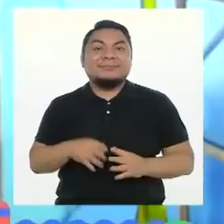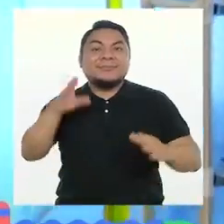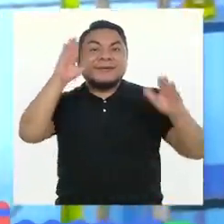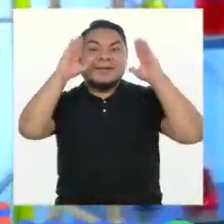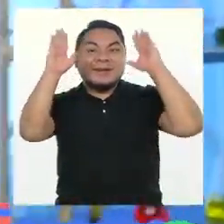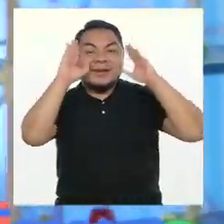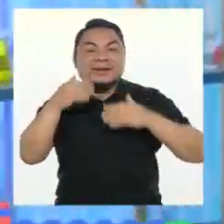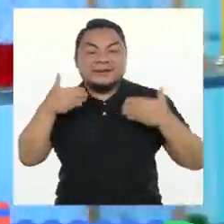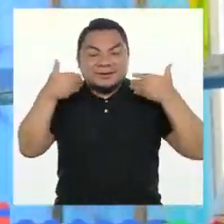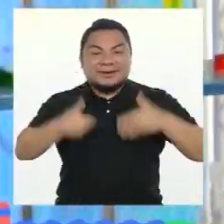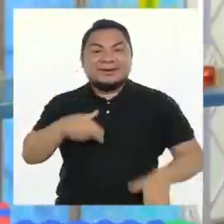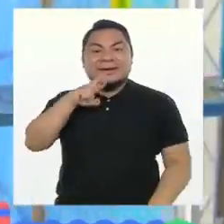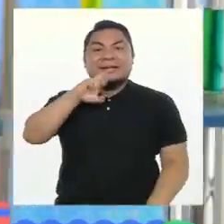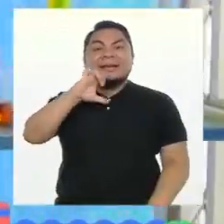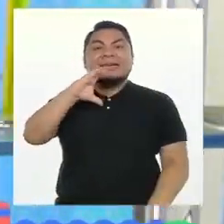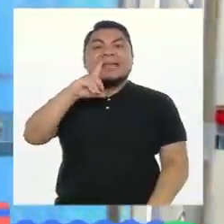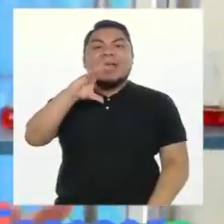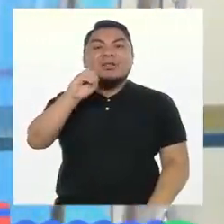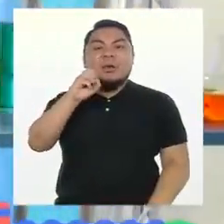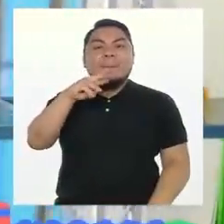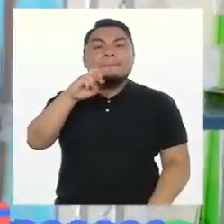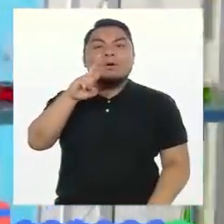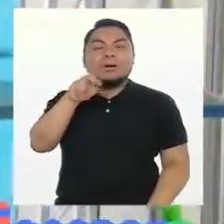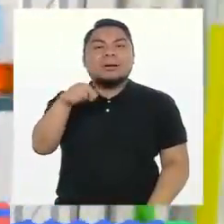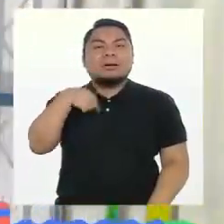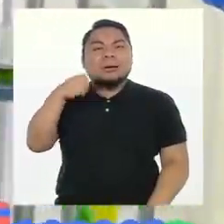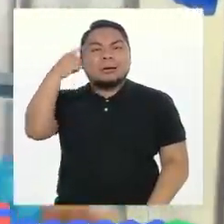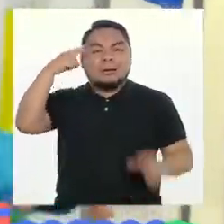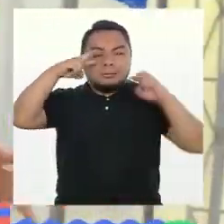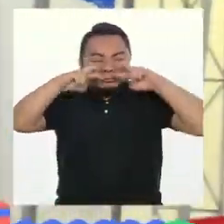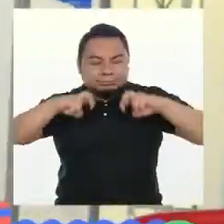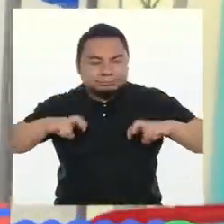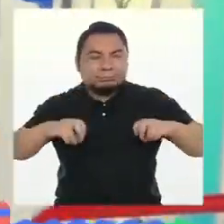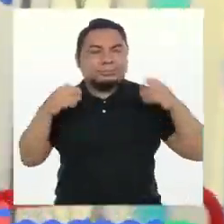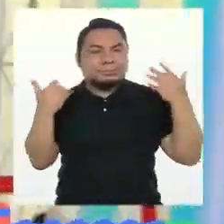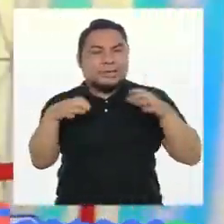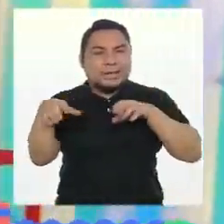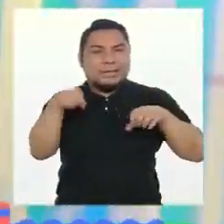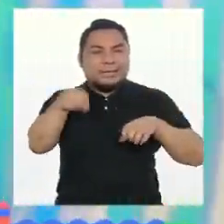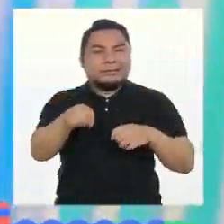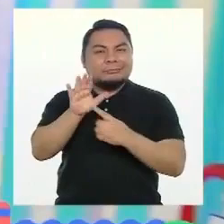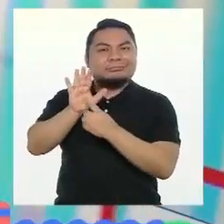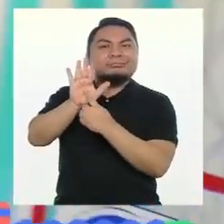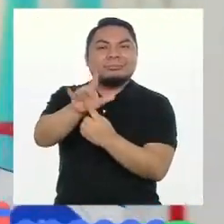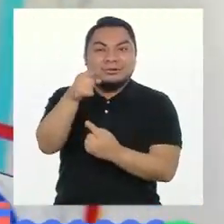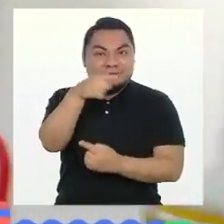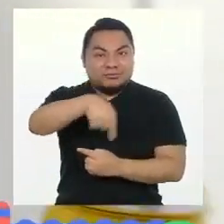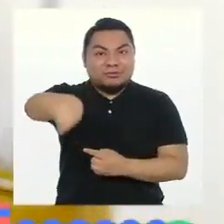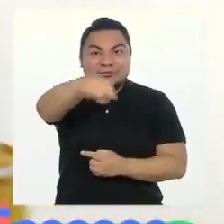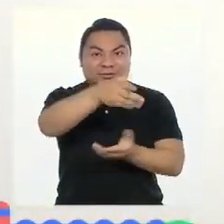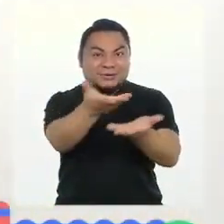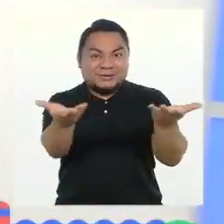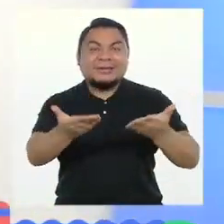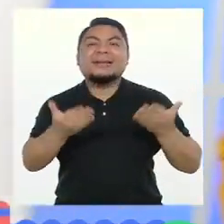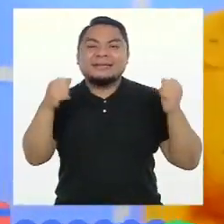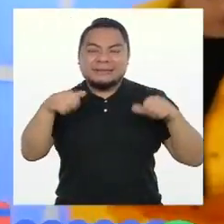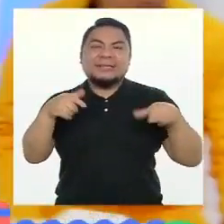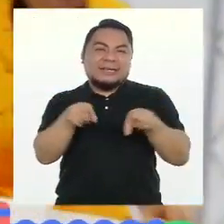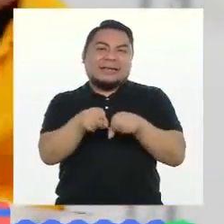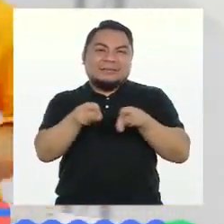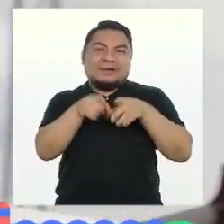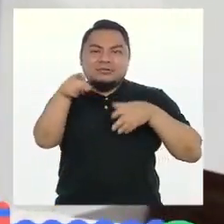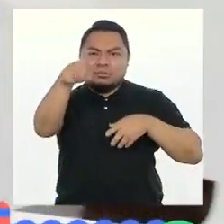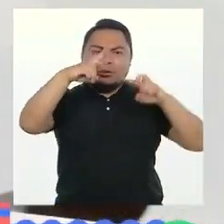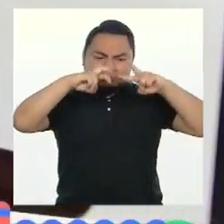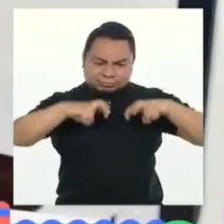Hola, yo soy Ricardo Morán y soy un experimentor. Y hemos hecho este programa para demostrarles a todos ustedes que también